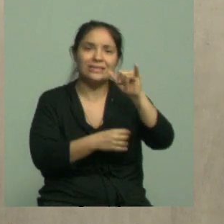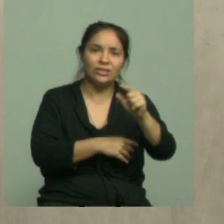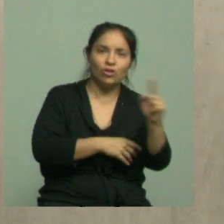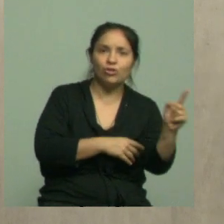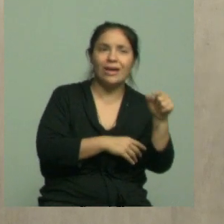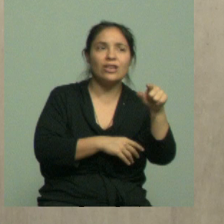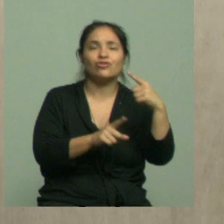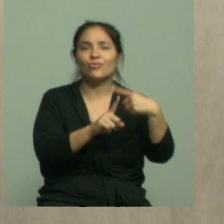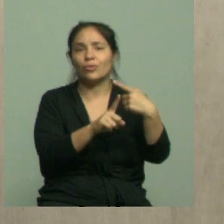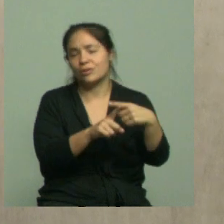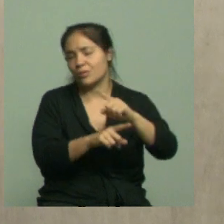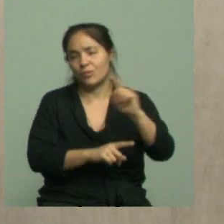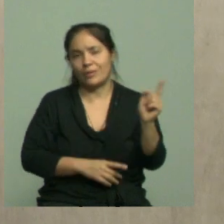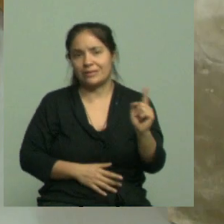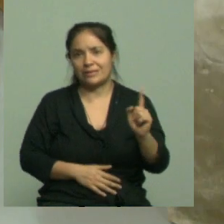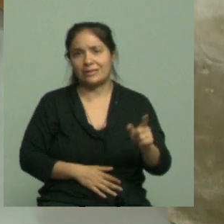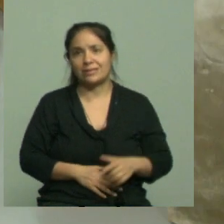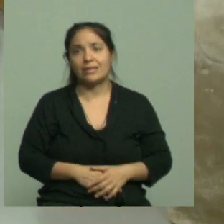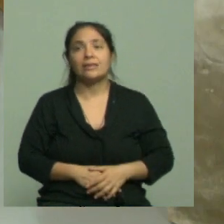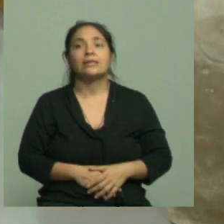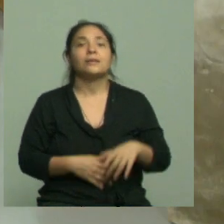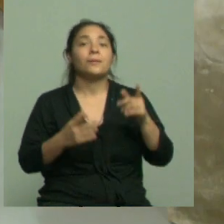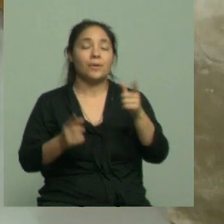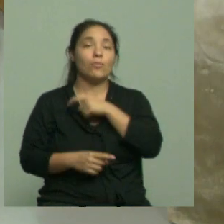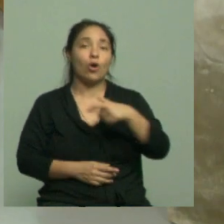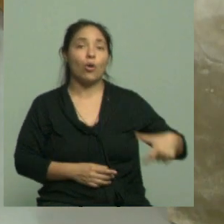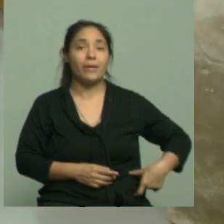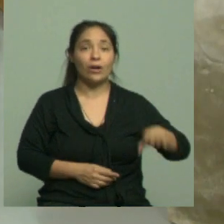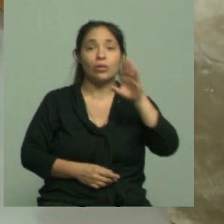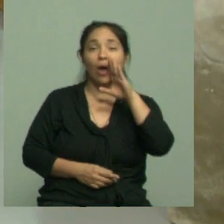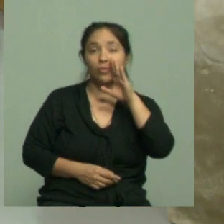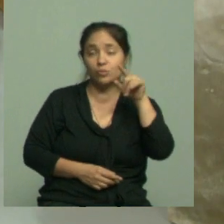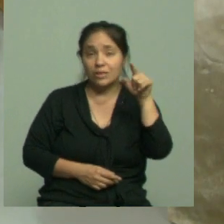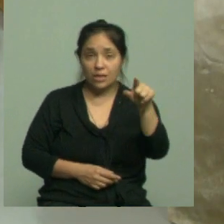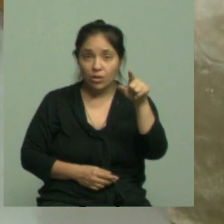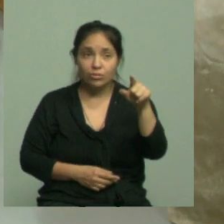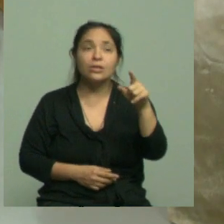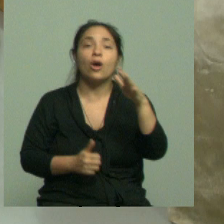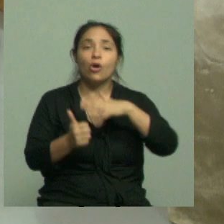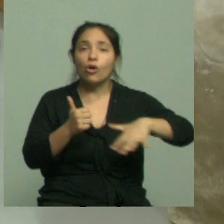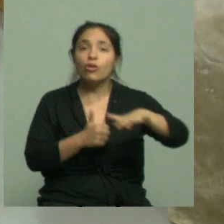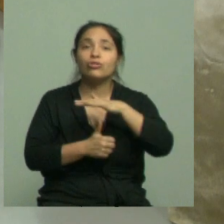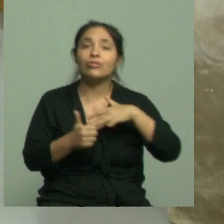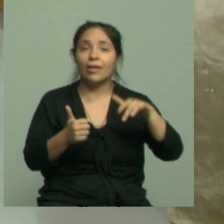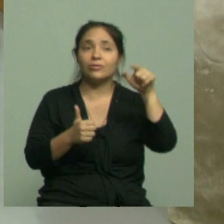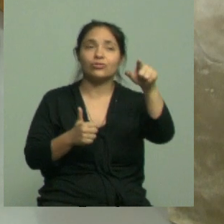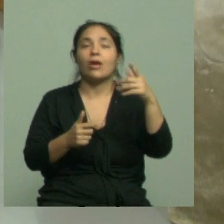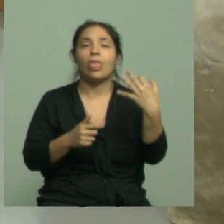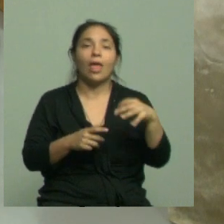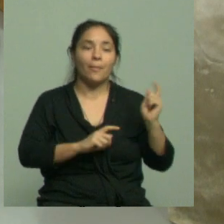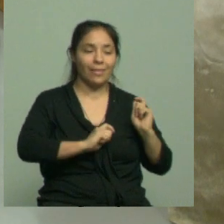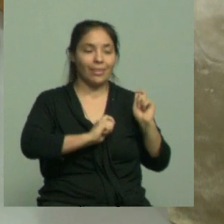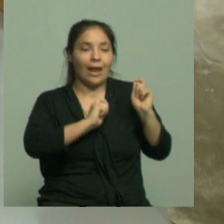suma. No suma. Entonces se ve un gobierno de Estados Unidos que está entrando en un contexto donde debería darse una transición que no lo